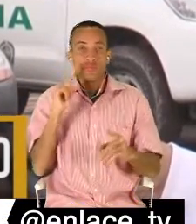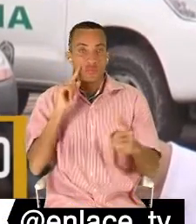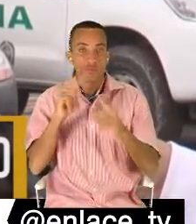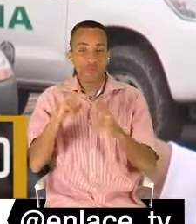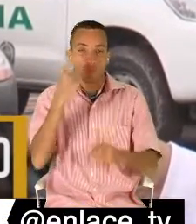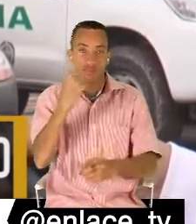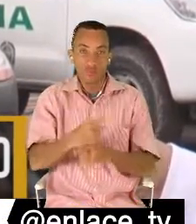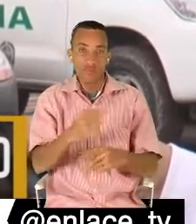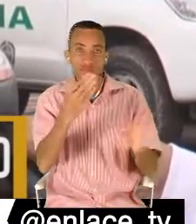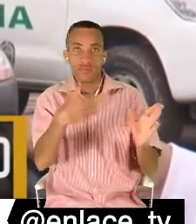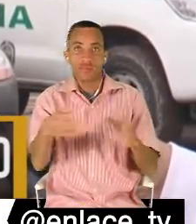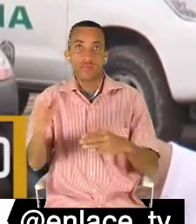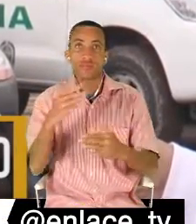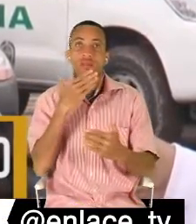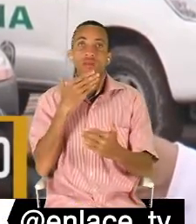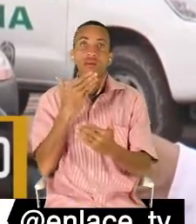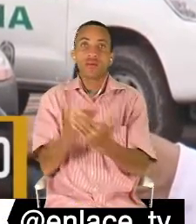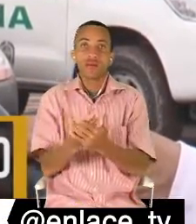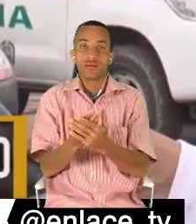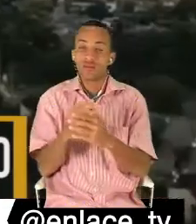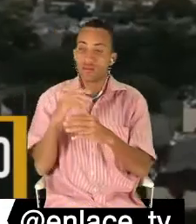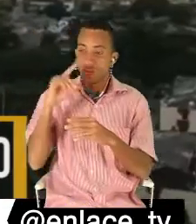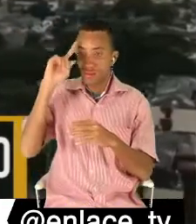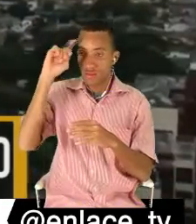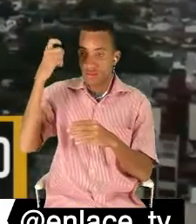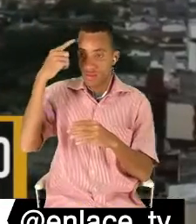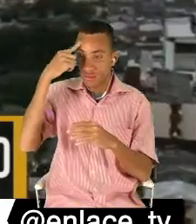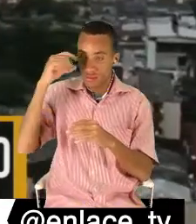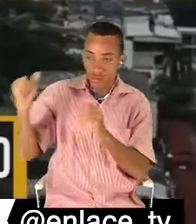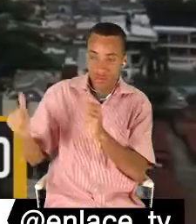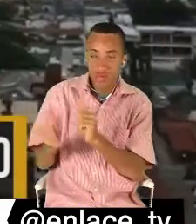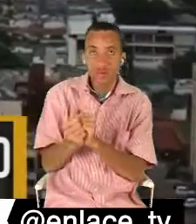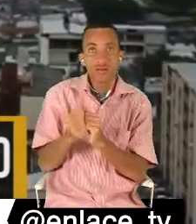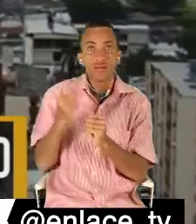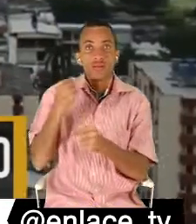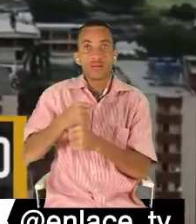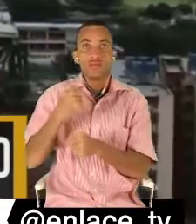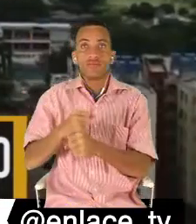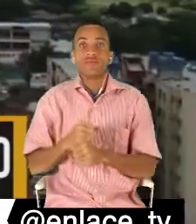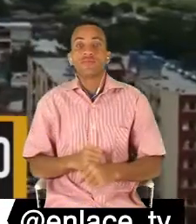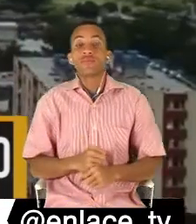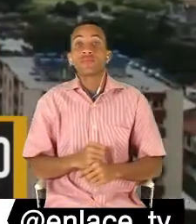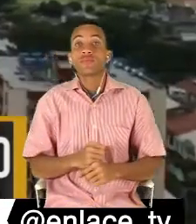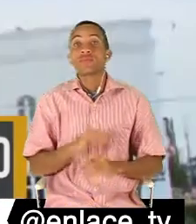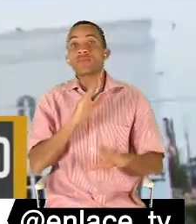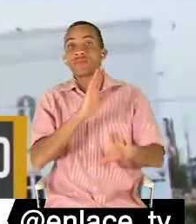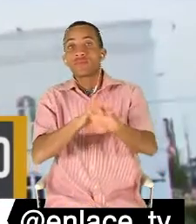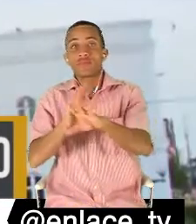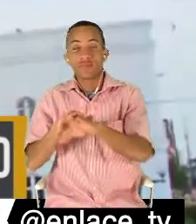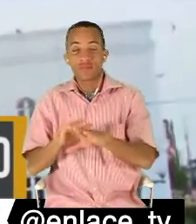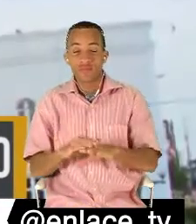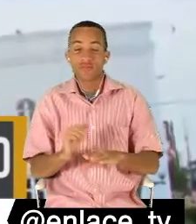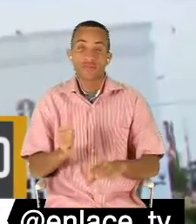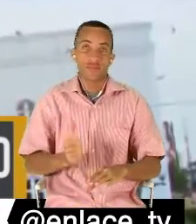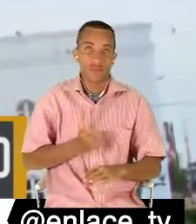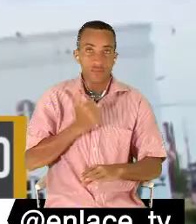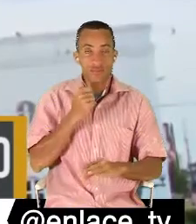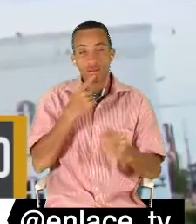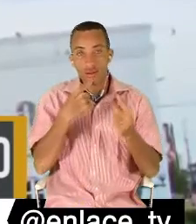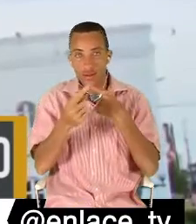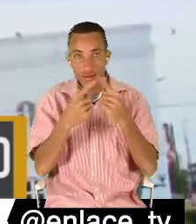muy contento, agradecerle al equipo de gobierno. El mandatario de los barranqueños ha aprovechado su diálogo con Enlace Noticias para referirse igualmente